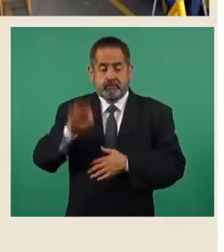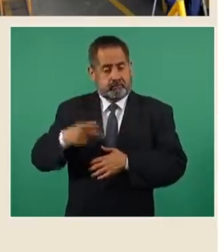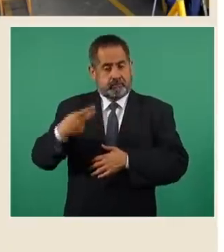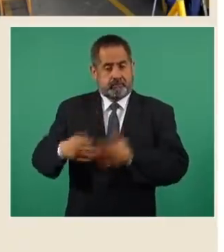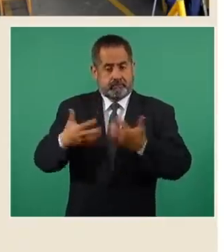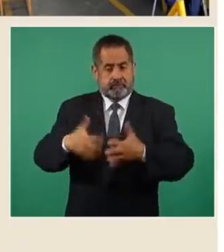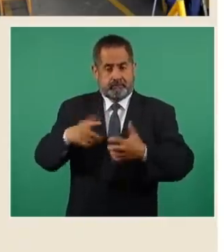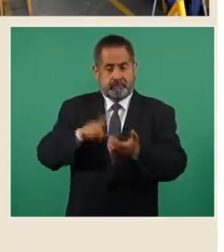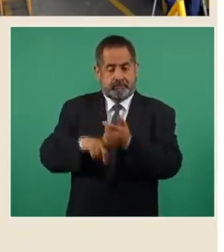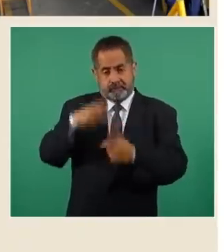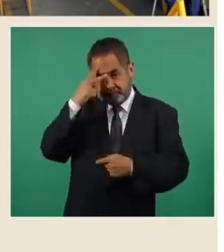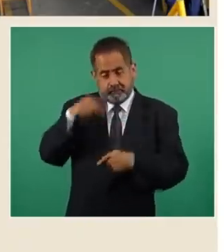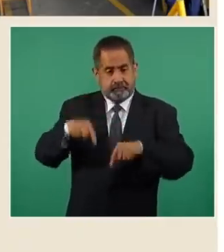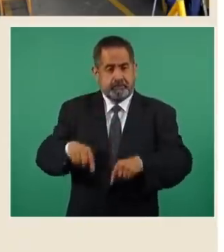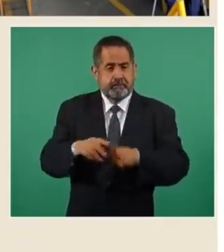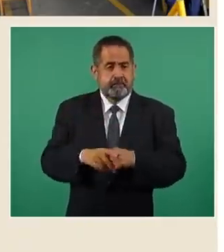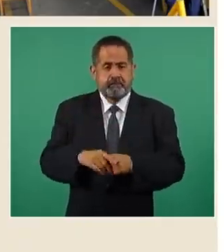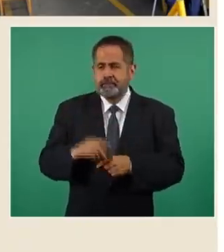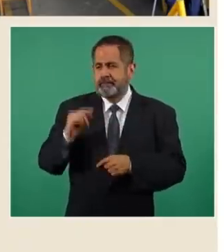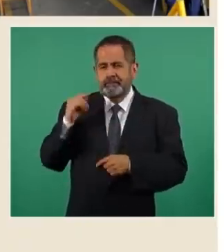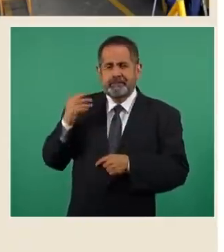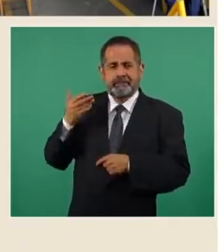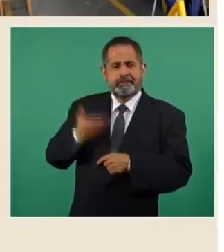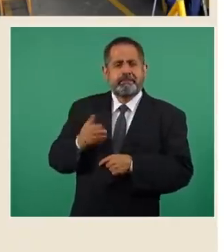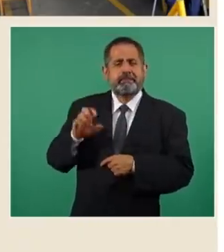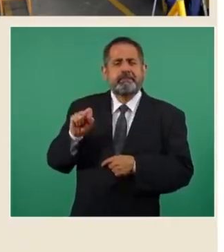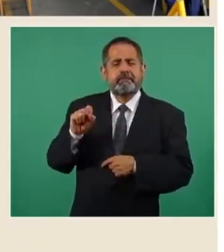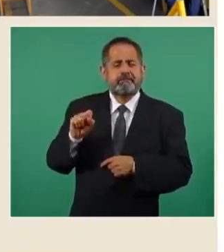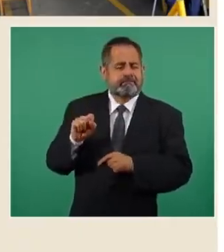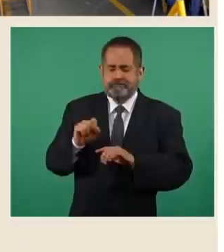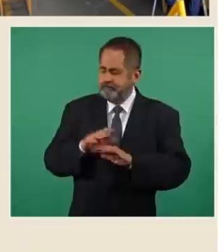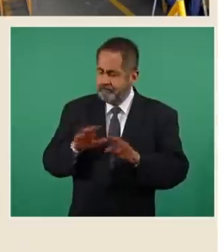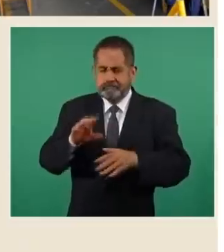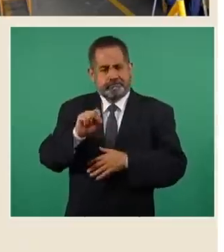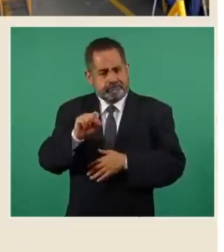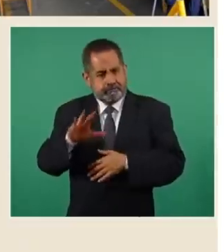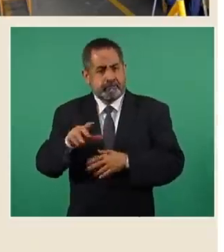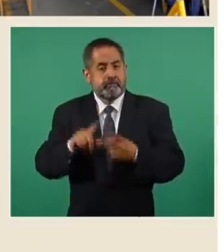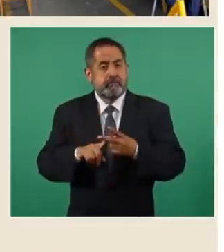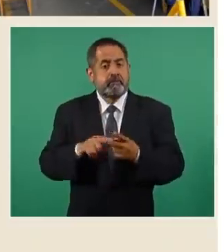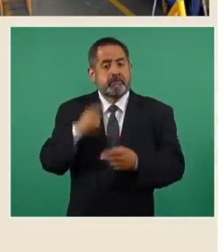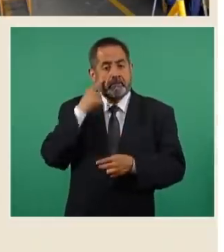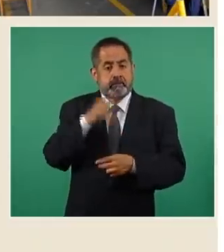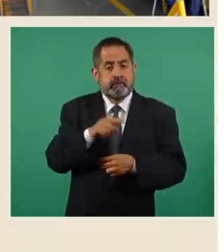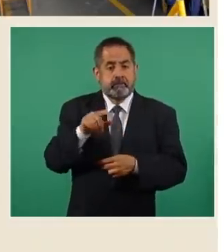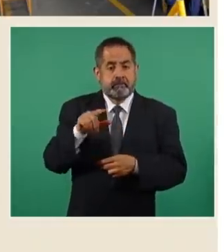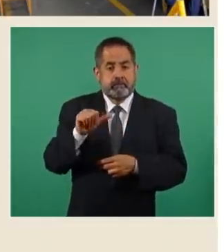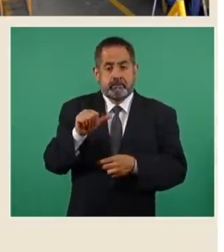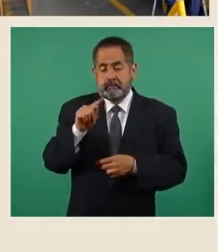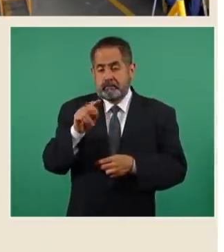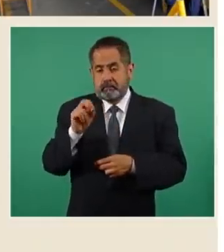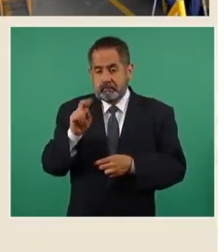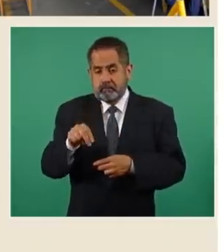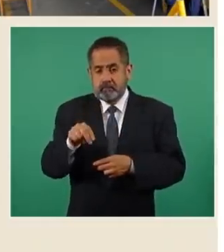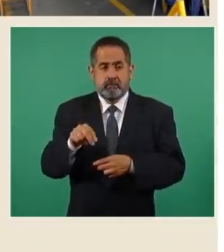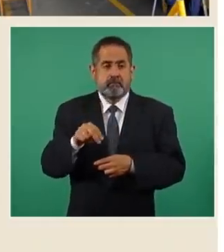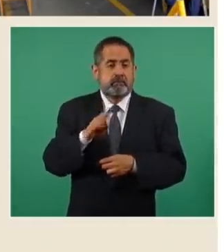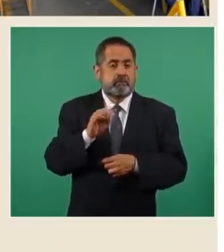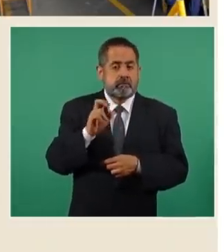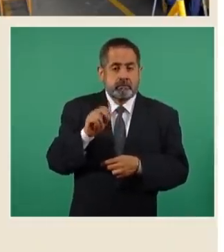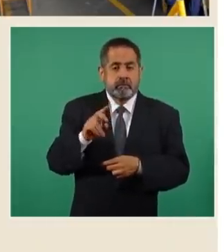La propuesta del otro grupo llegó apenas a 60%, pero en este caso Alstom y Bombardier nos garantizaban 72